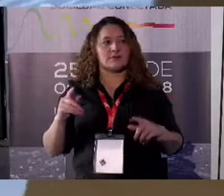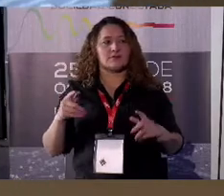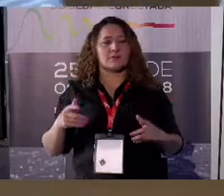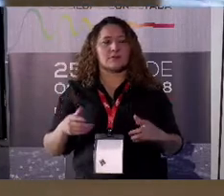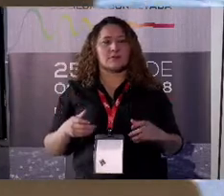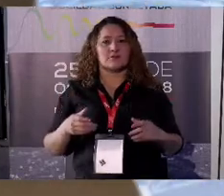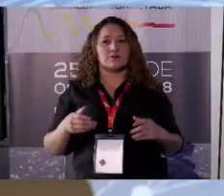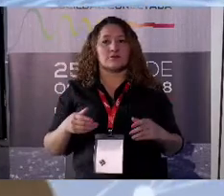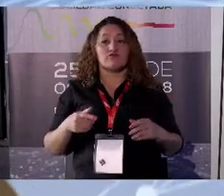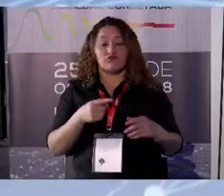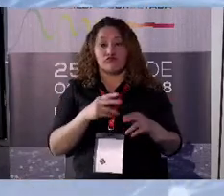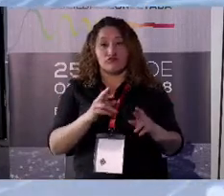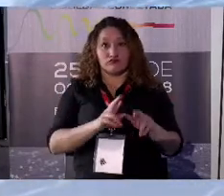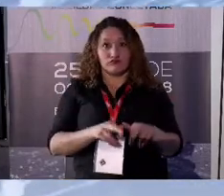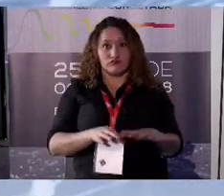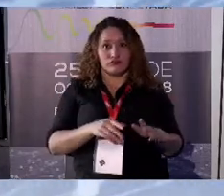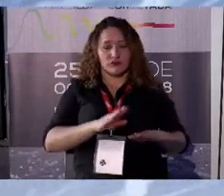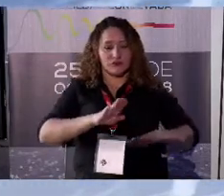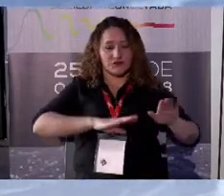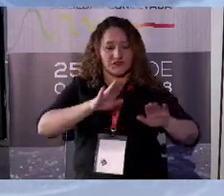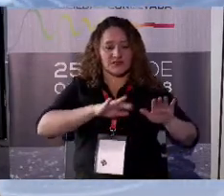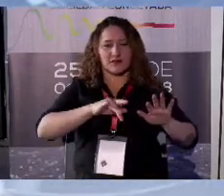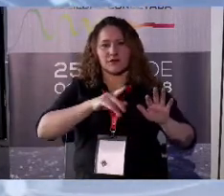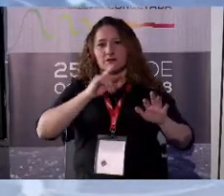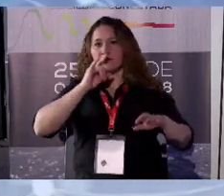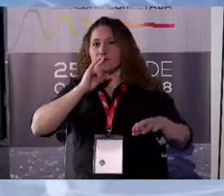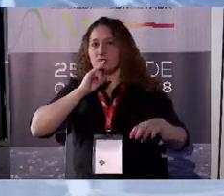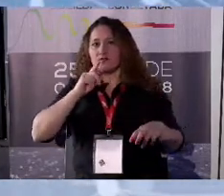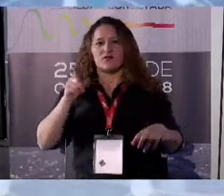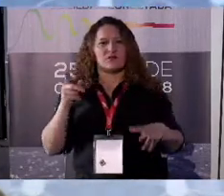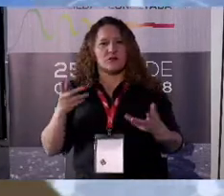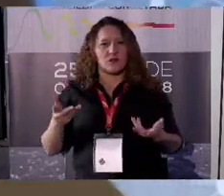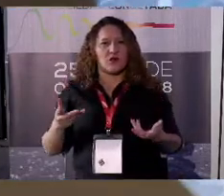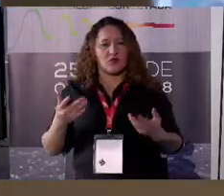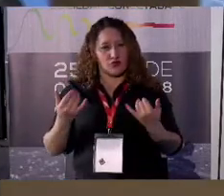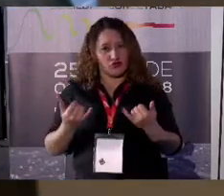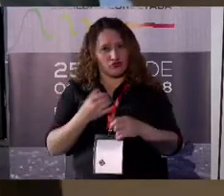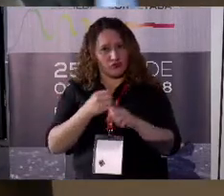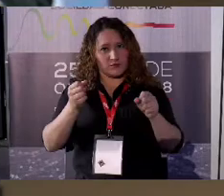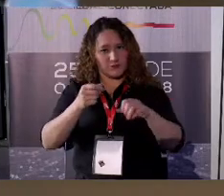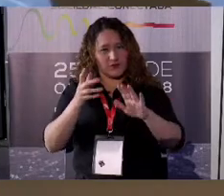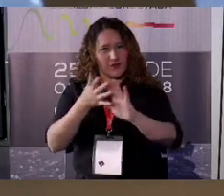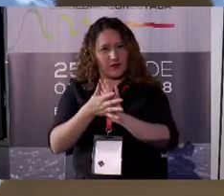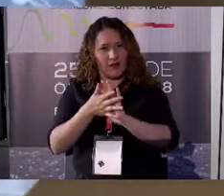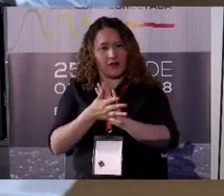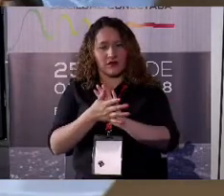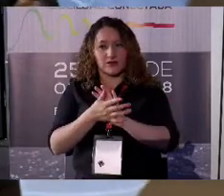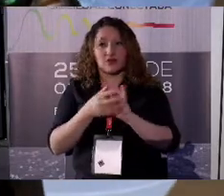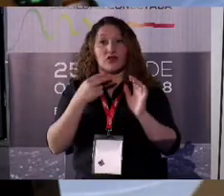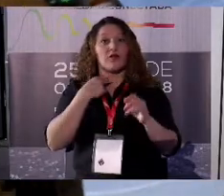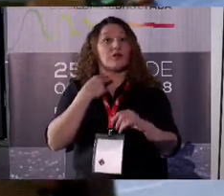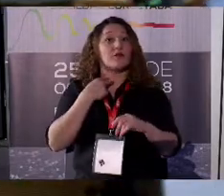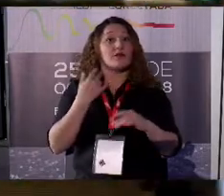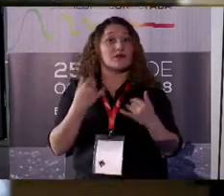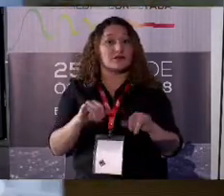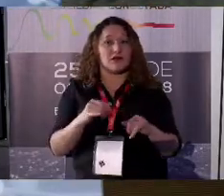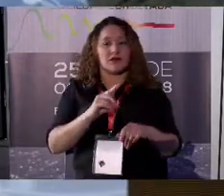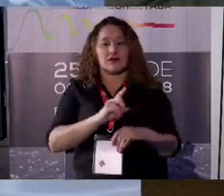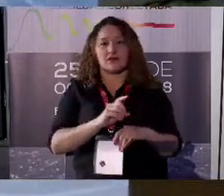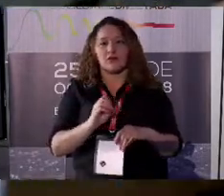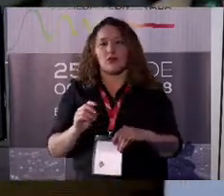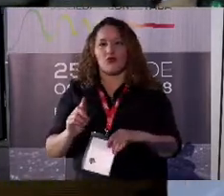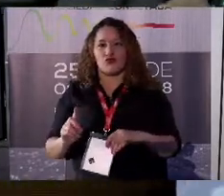Estados Unidos, como se mencionaba esta mañana en el panel, en noviembre ya está programada la subasta número